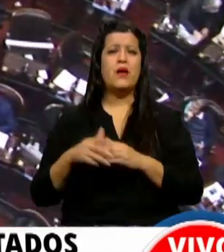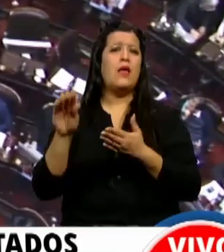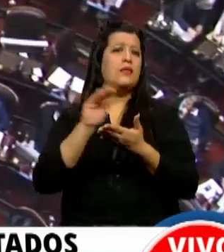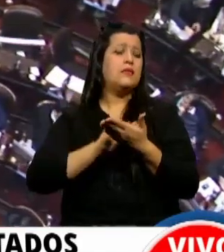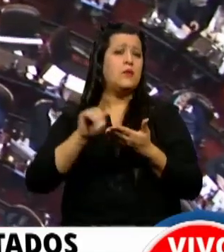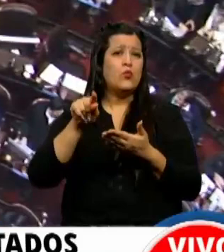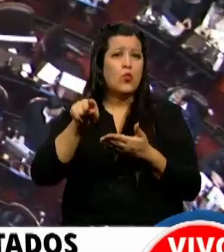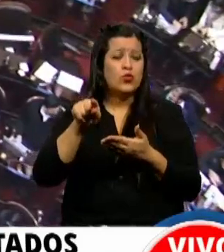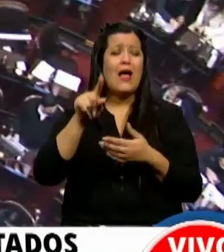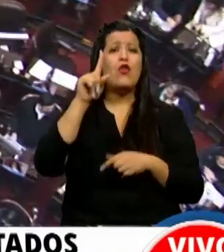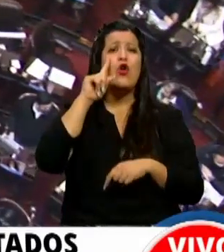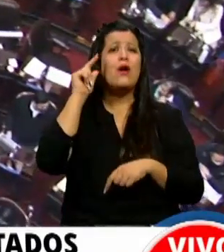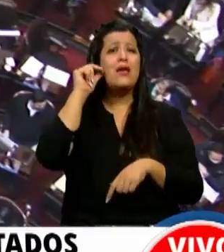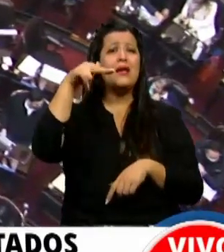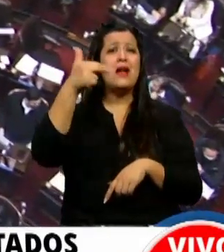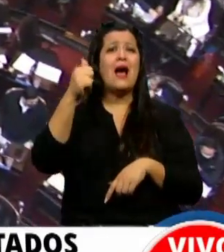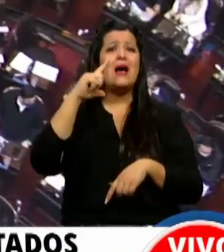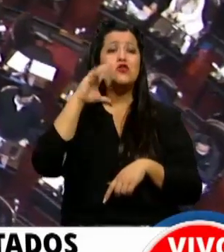Diputado Ignacio Torres.